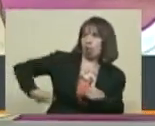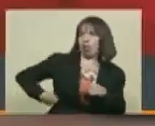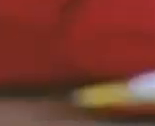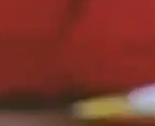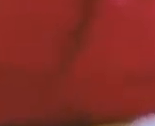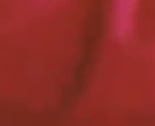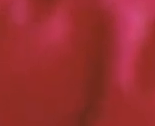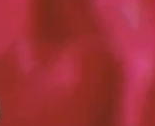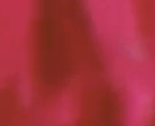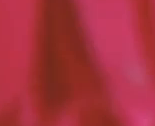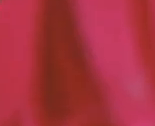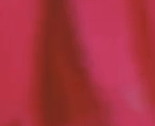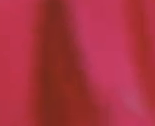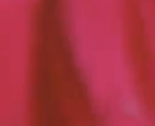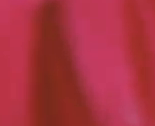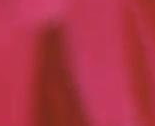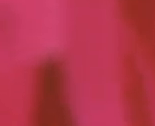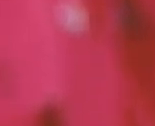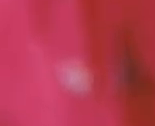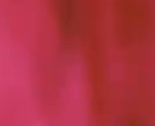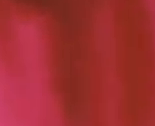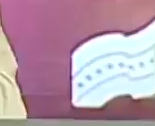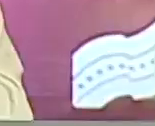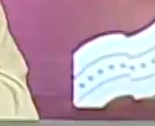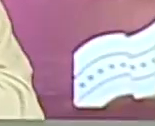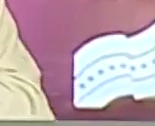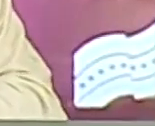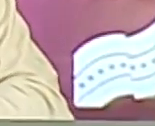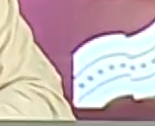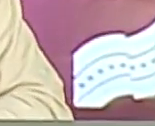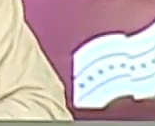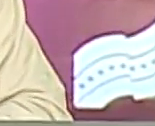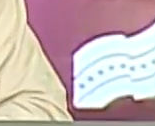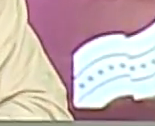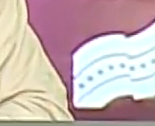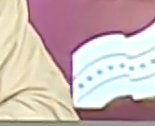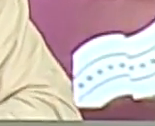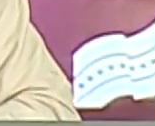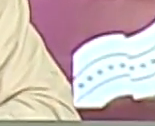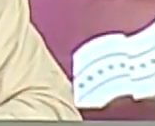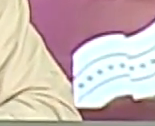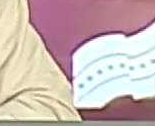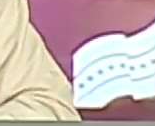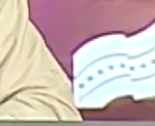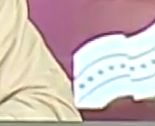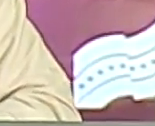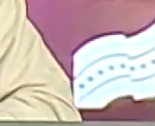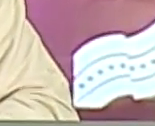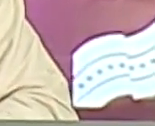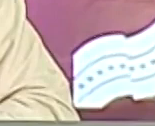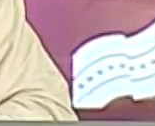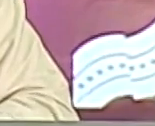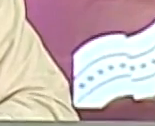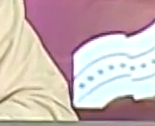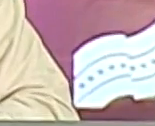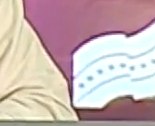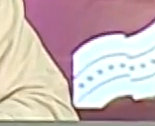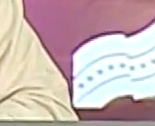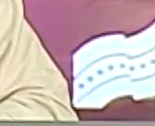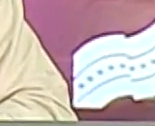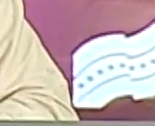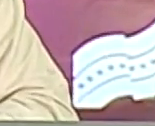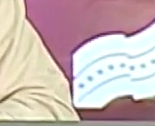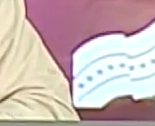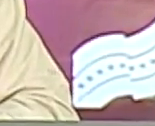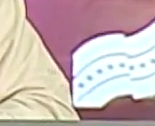espalda, una puñalada trapera al pueblo de Venezuela, porque esta industria le pertenece